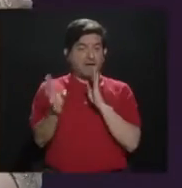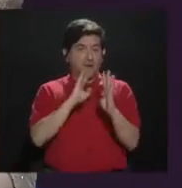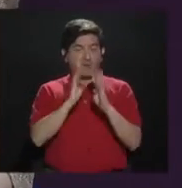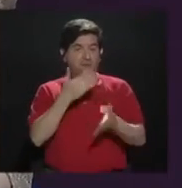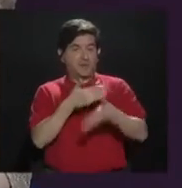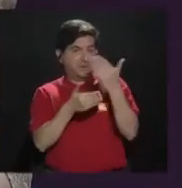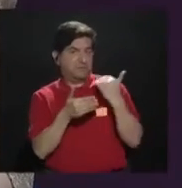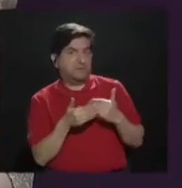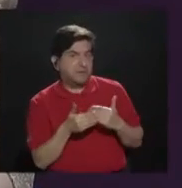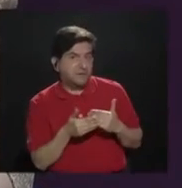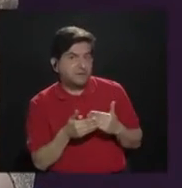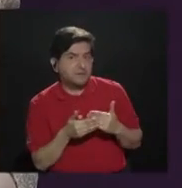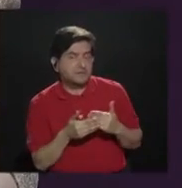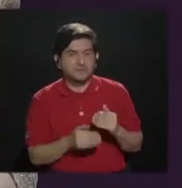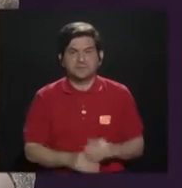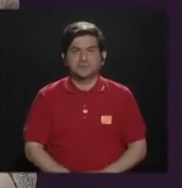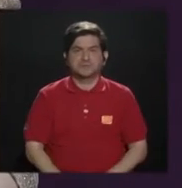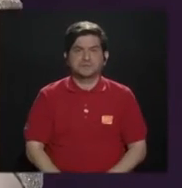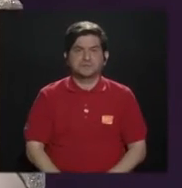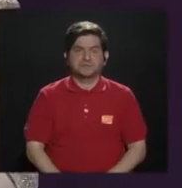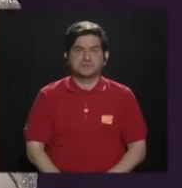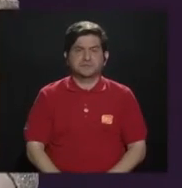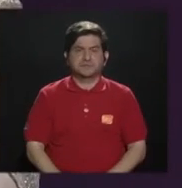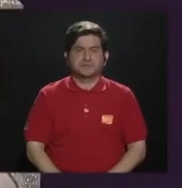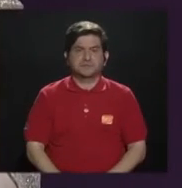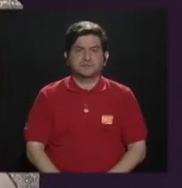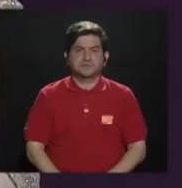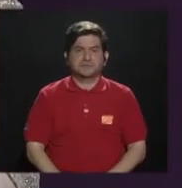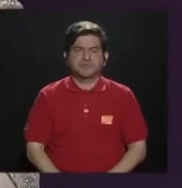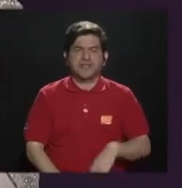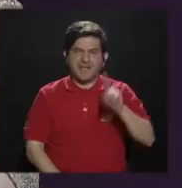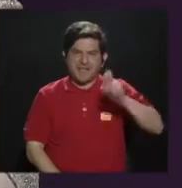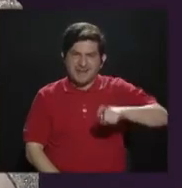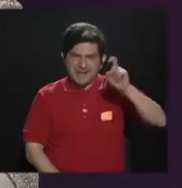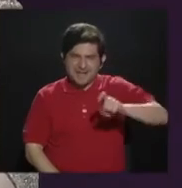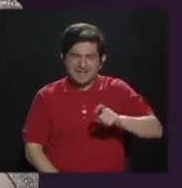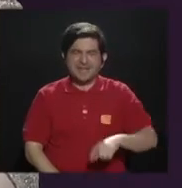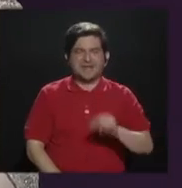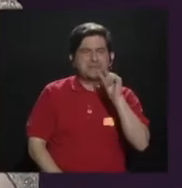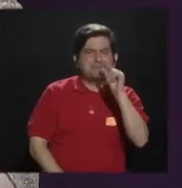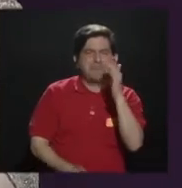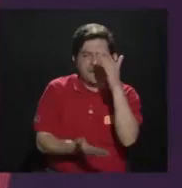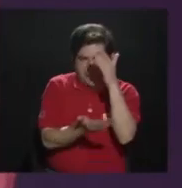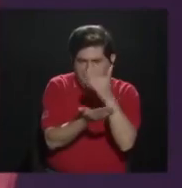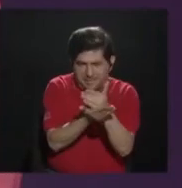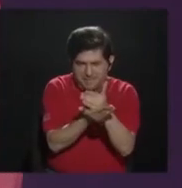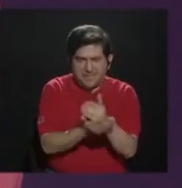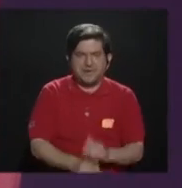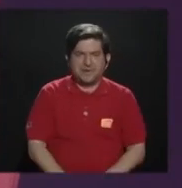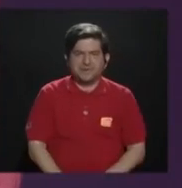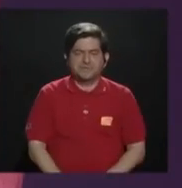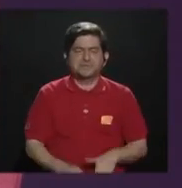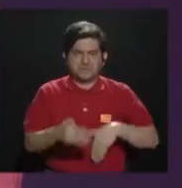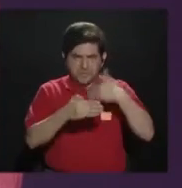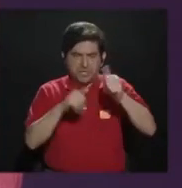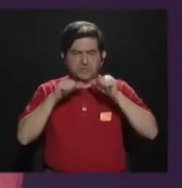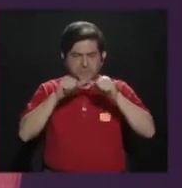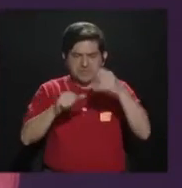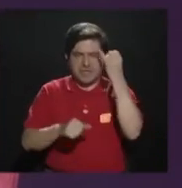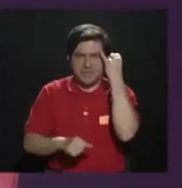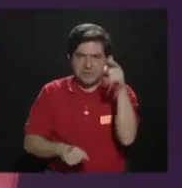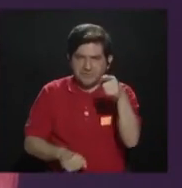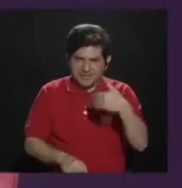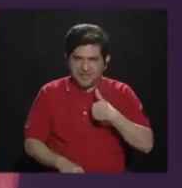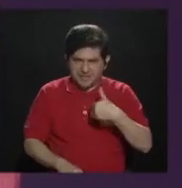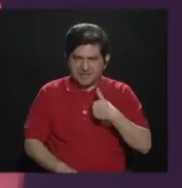hablando de que las partes de... Ana Josefina, señora, necesitamos ir a un pequeño corte y ahorita retomamos, claro que sí, la idea que